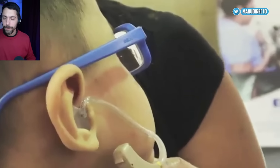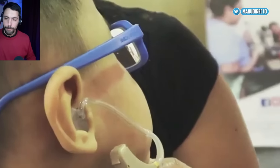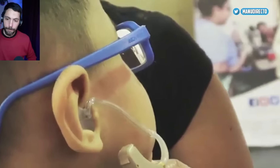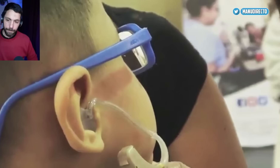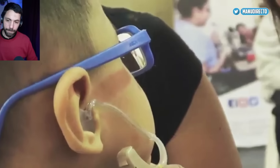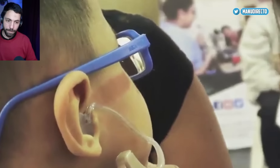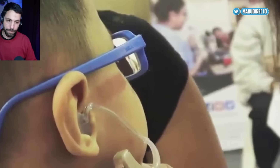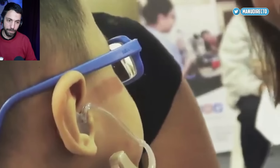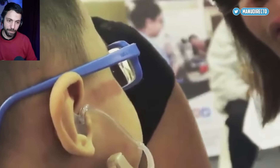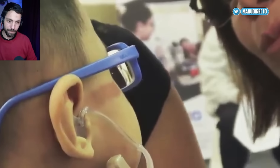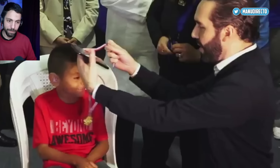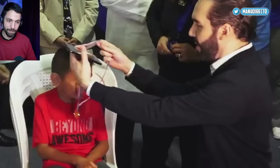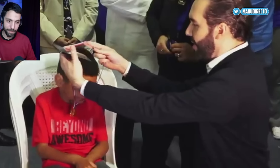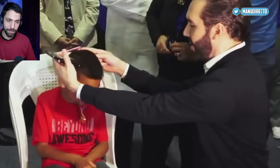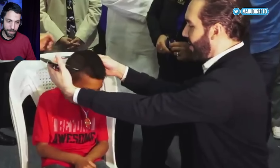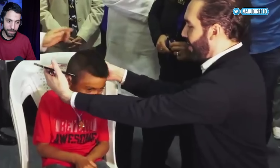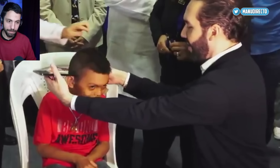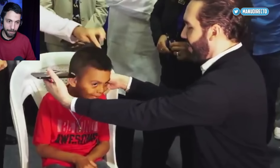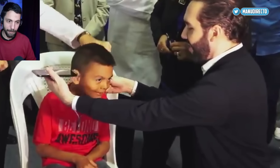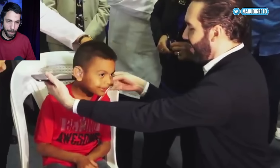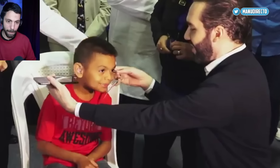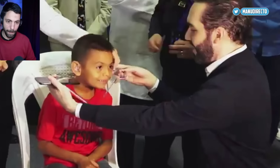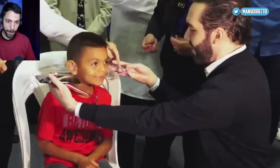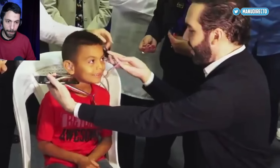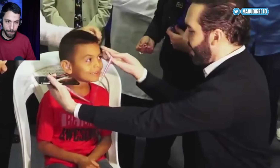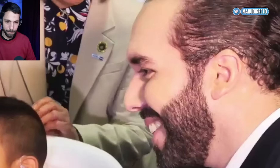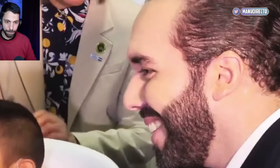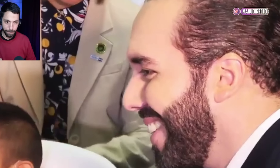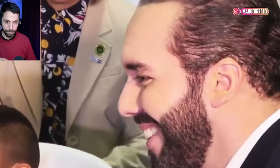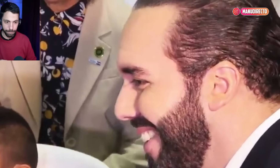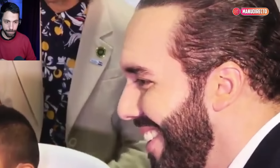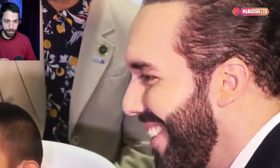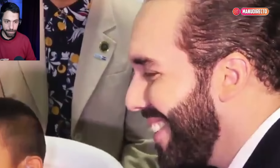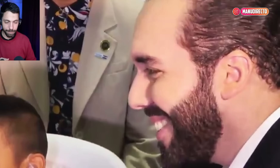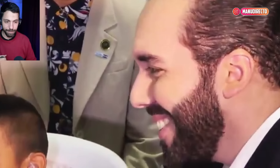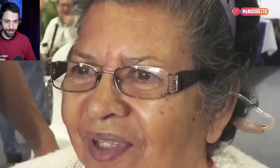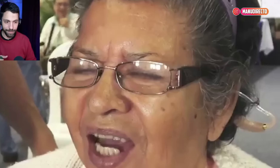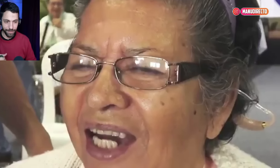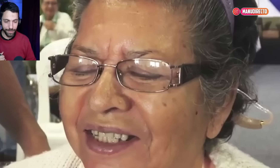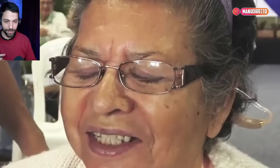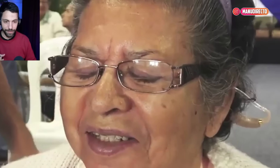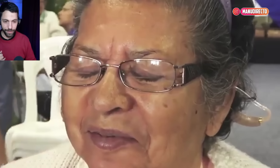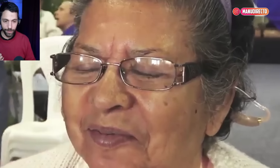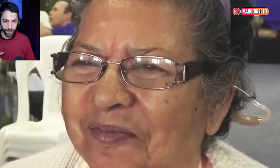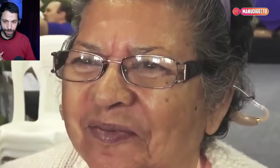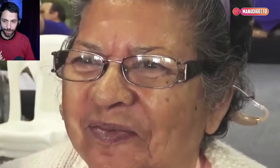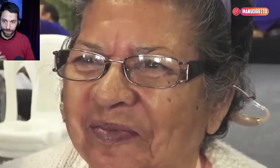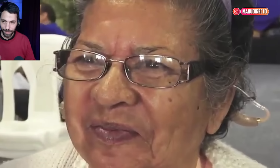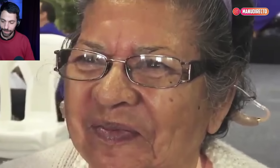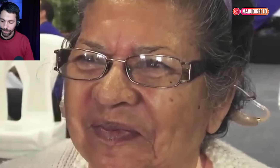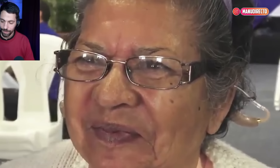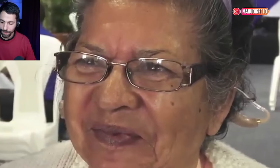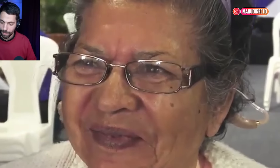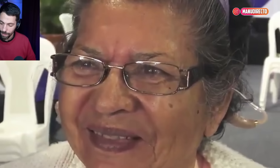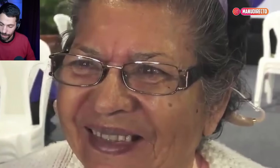hablar al 100%, oír música. No es lo que vale el aparato, que son $2,000 por persona, sino que es